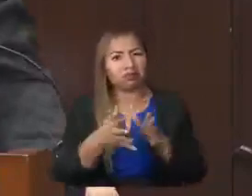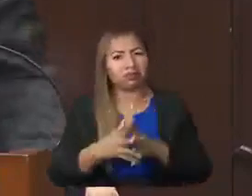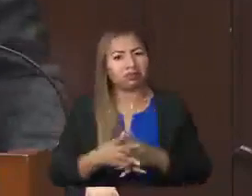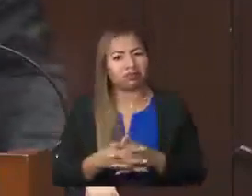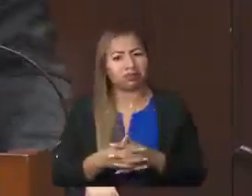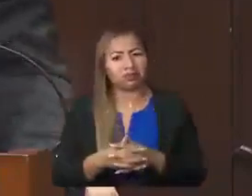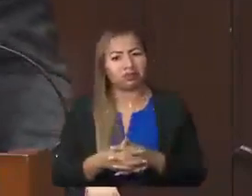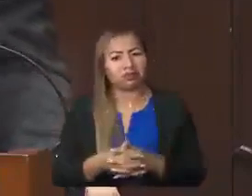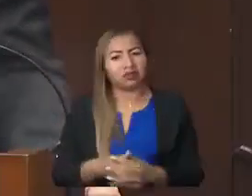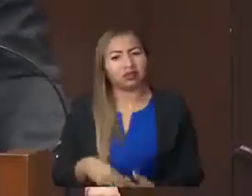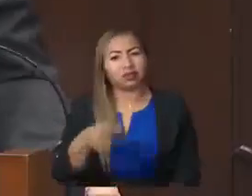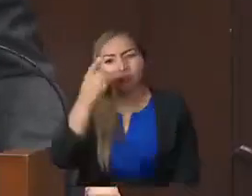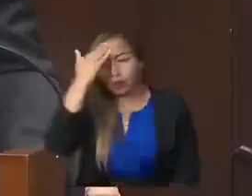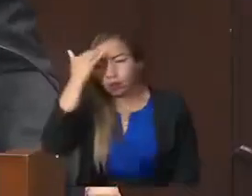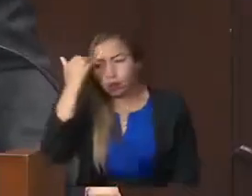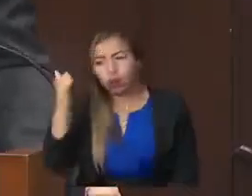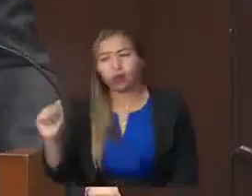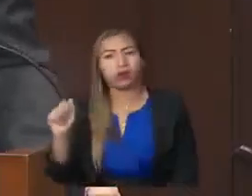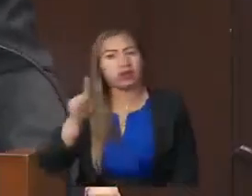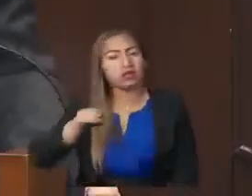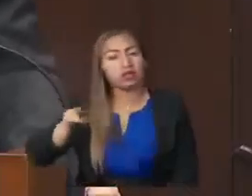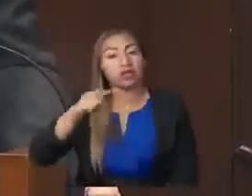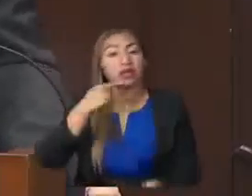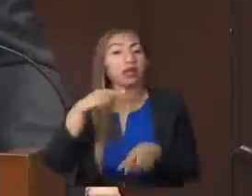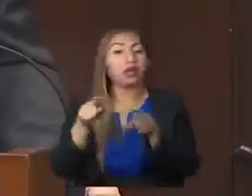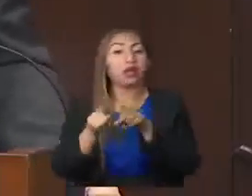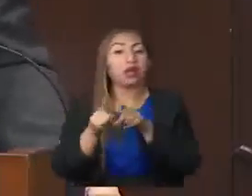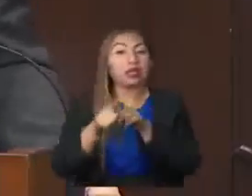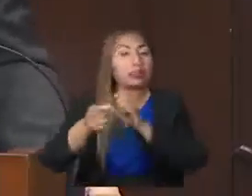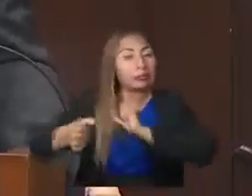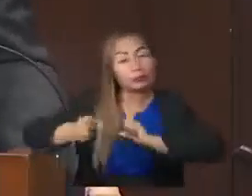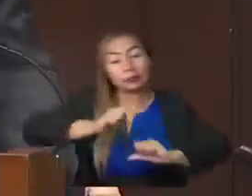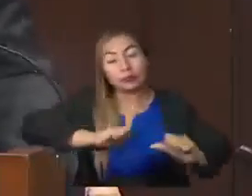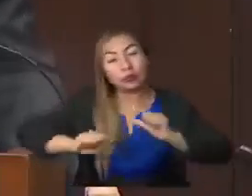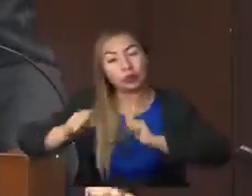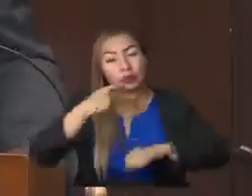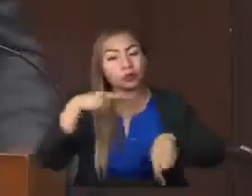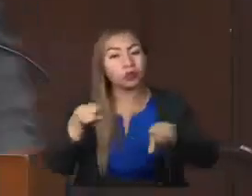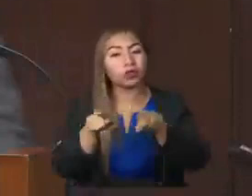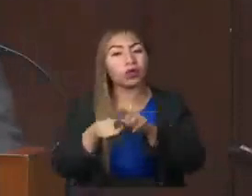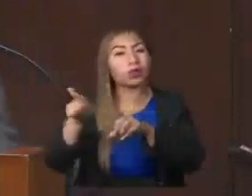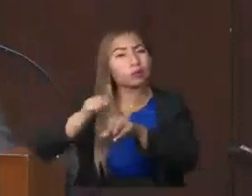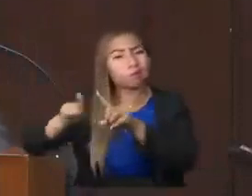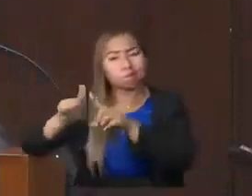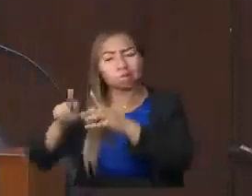porque es un ejemplo de la lucha y del esfuerzo de muchos.